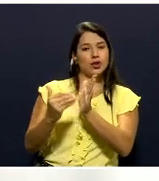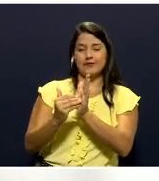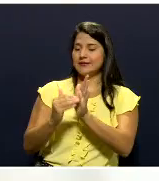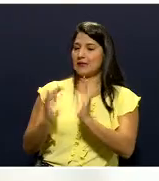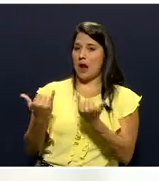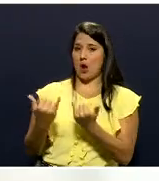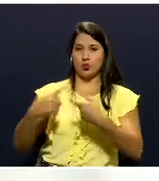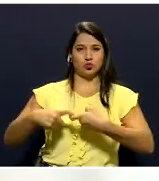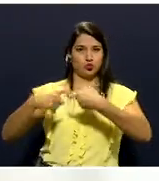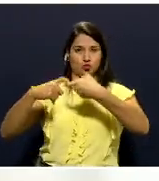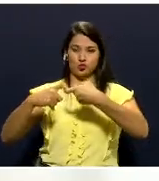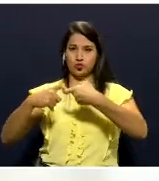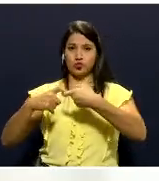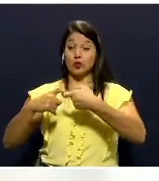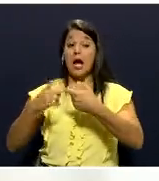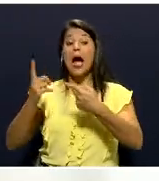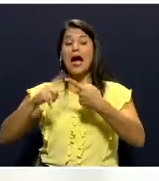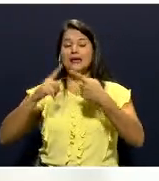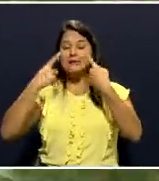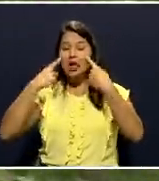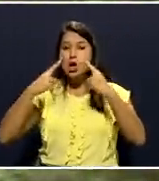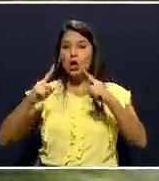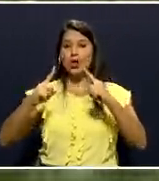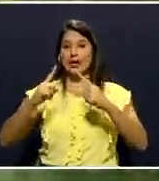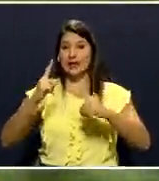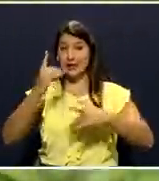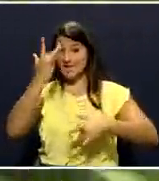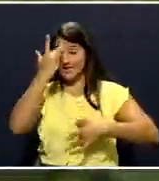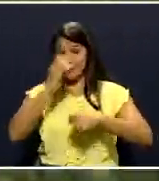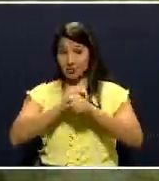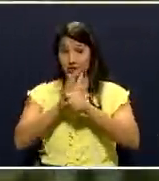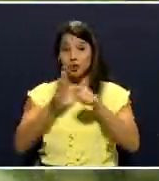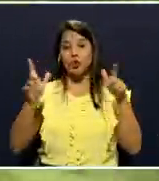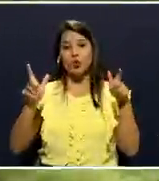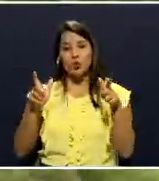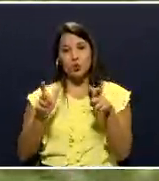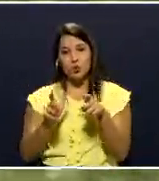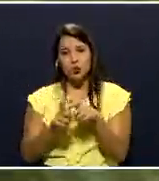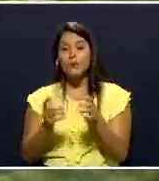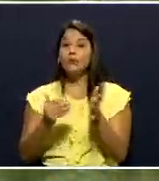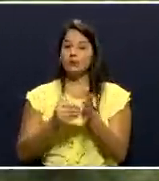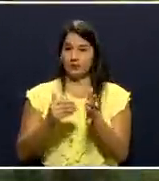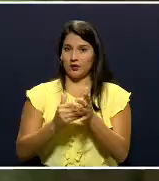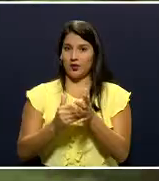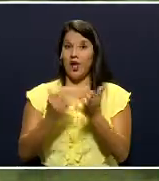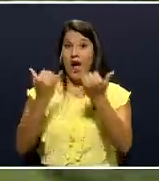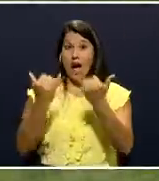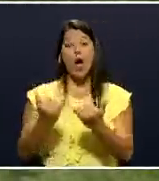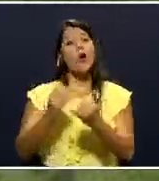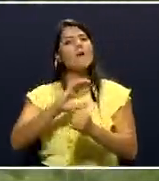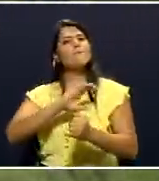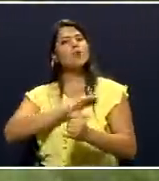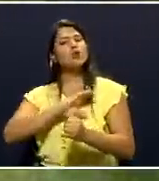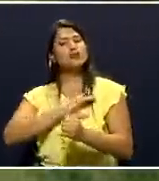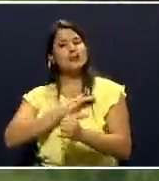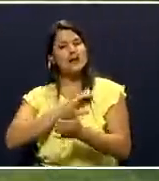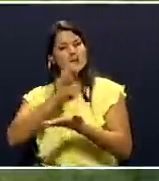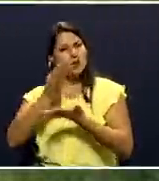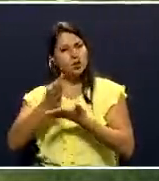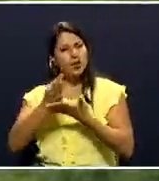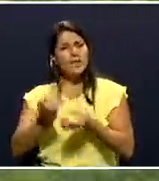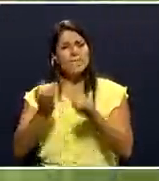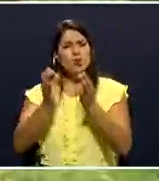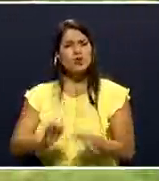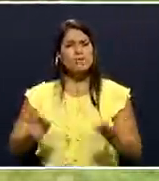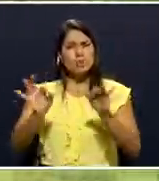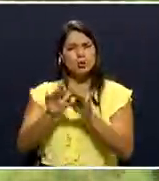que esta curva de contagio se disminuya. La Policía de Fronteras será parte vital en el resguardo de las zonas fronterizas. Ellos